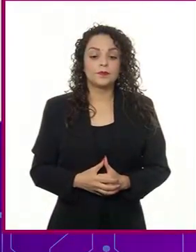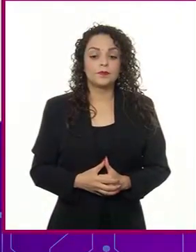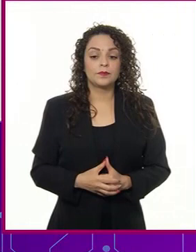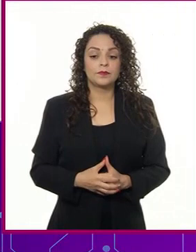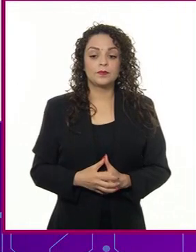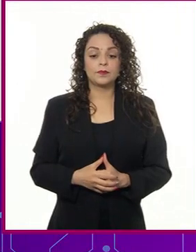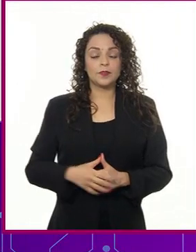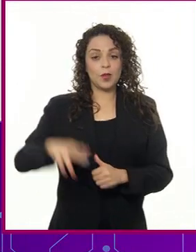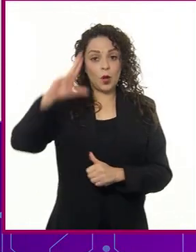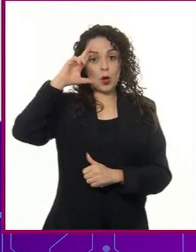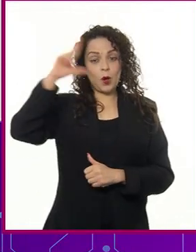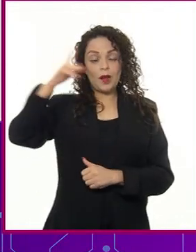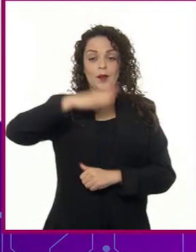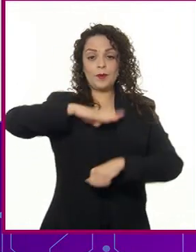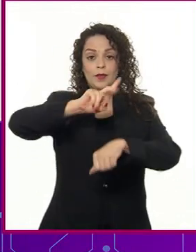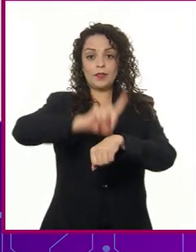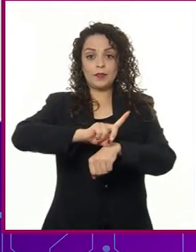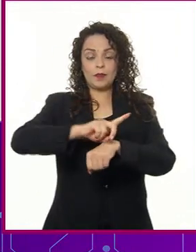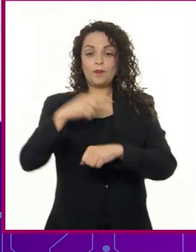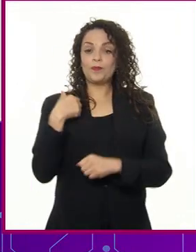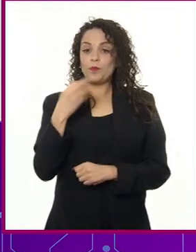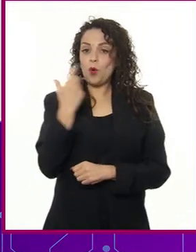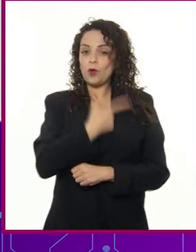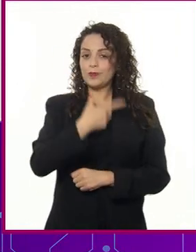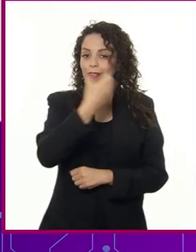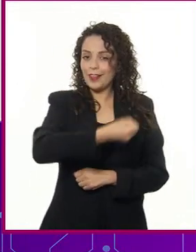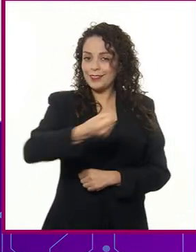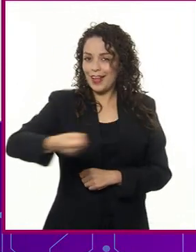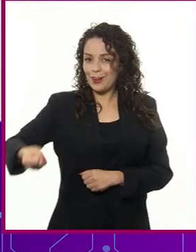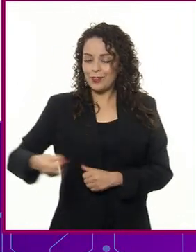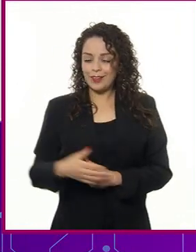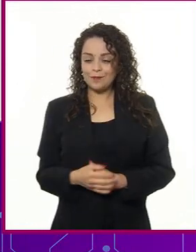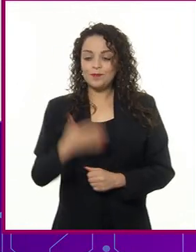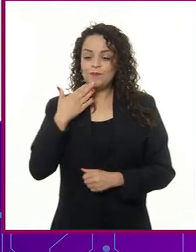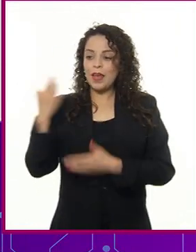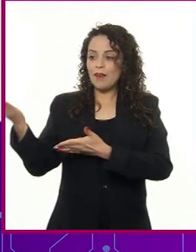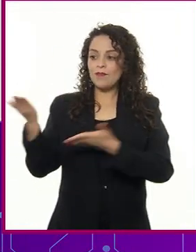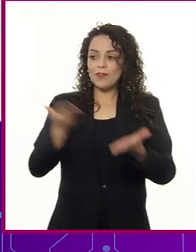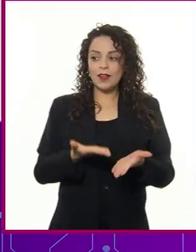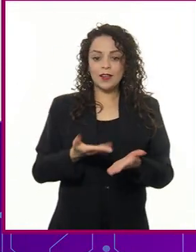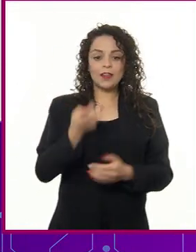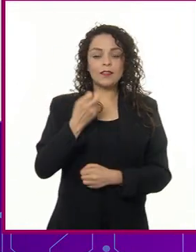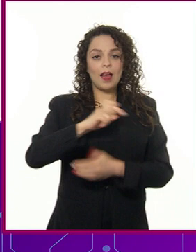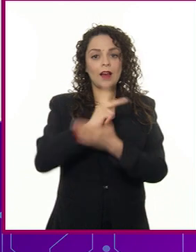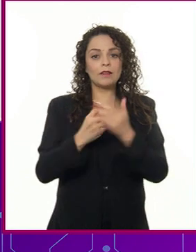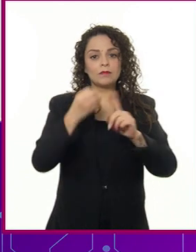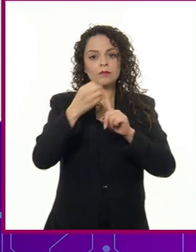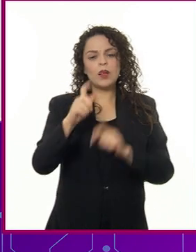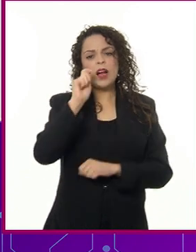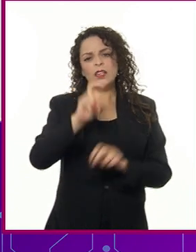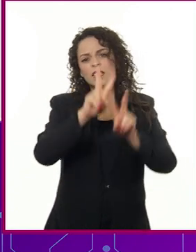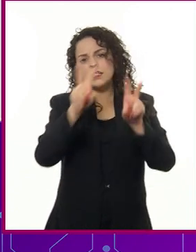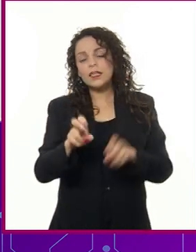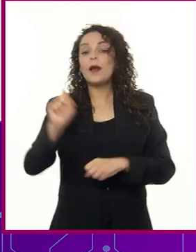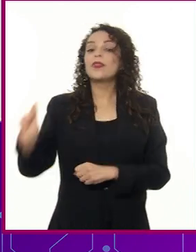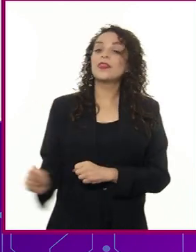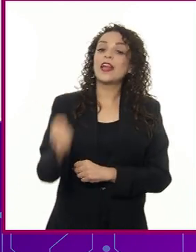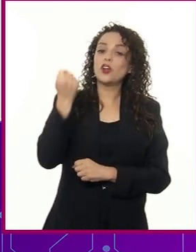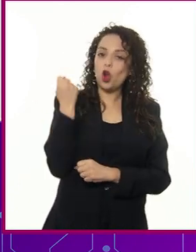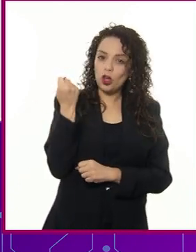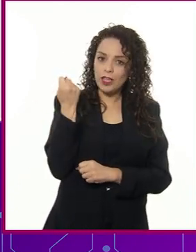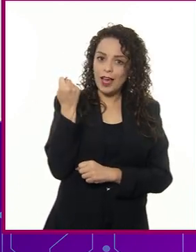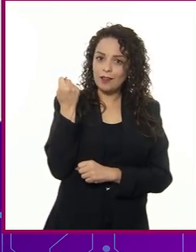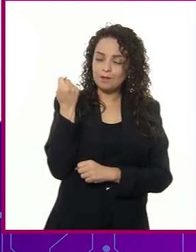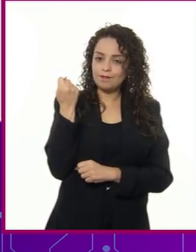Hola jóvenes, buen día. Me da gusto saludarlos nuevamente. Bienvenidos a una cápsula más de la materia de tecnología. Me